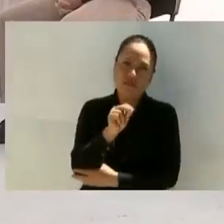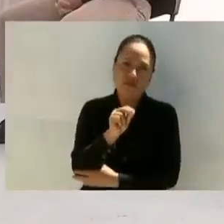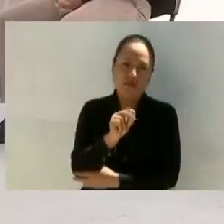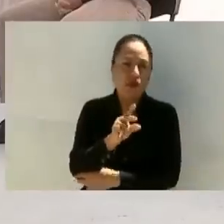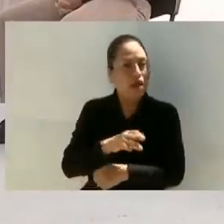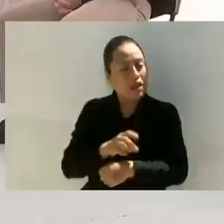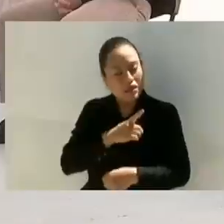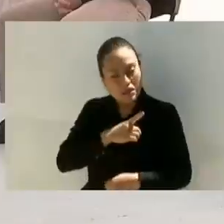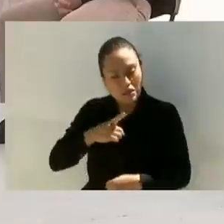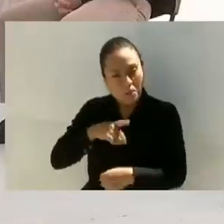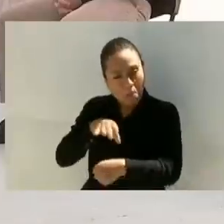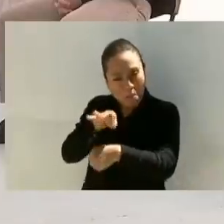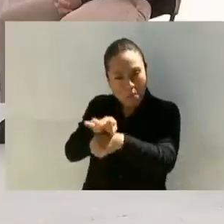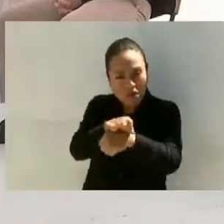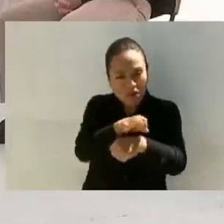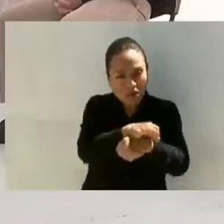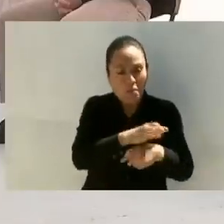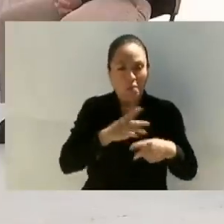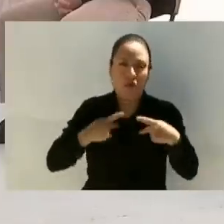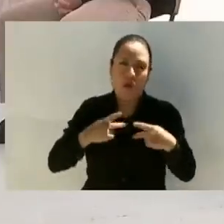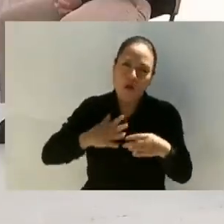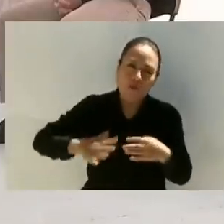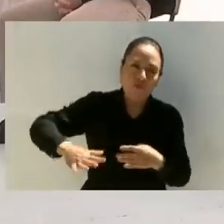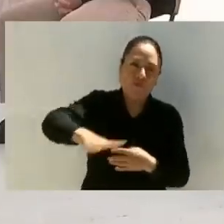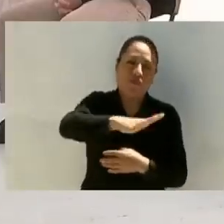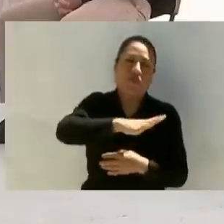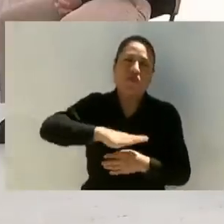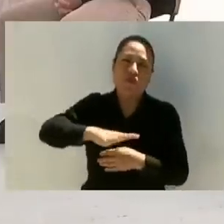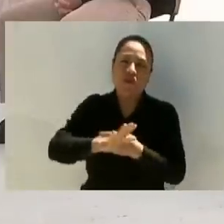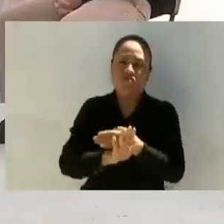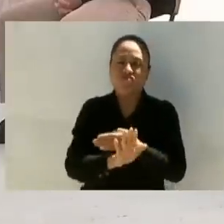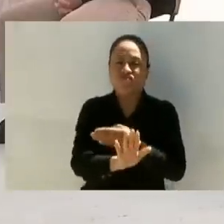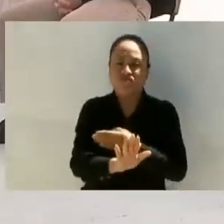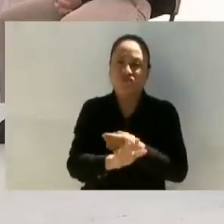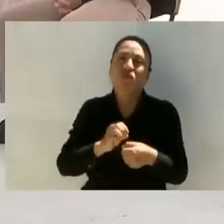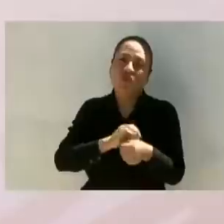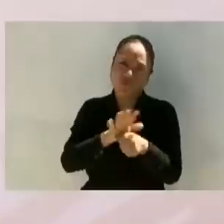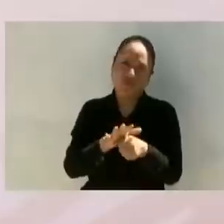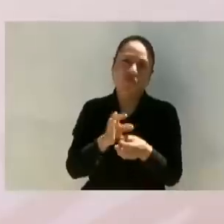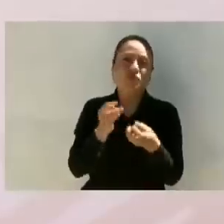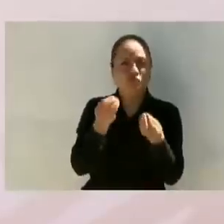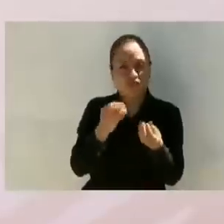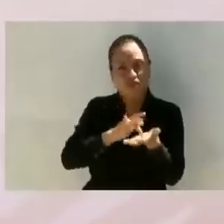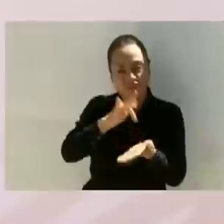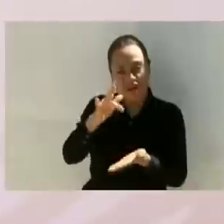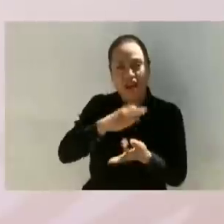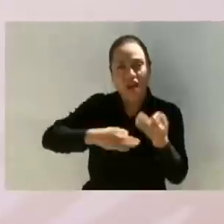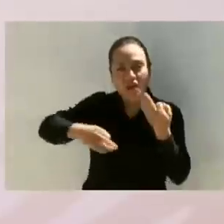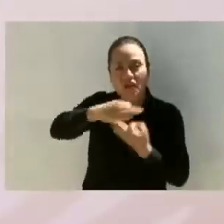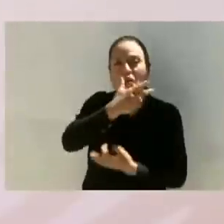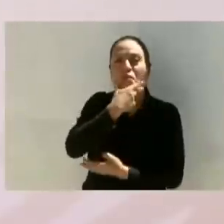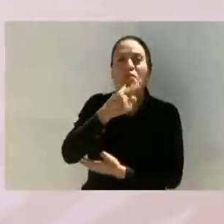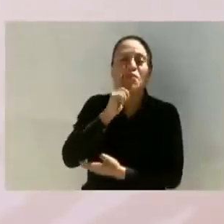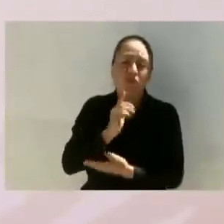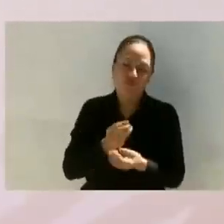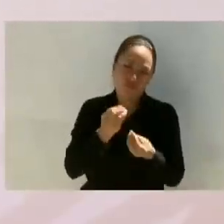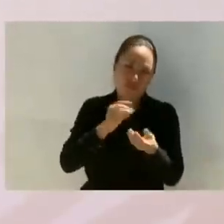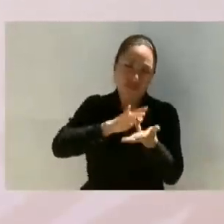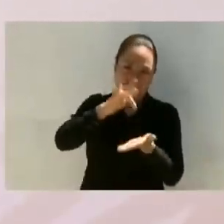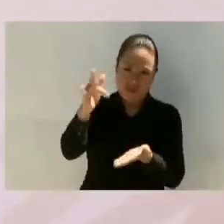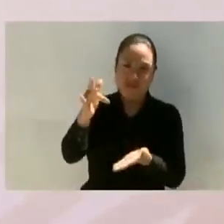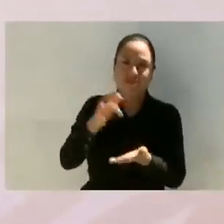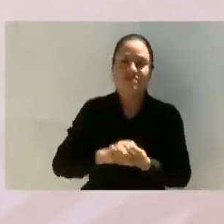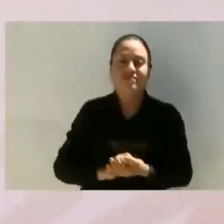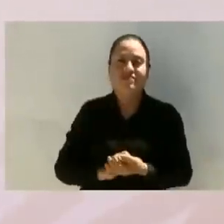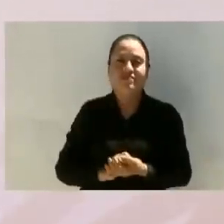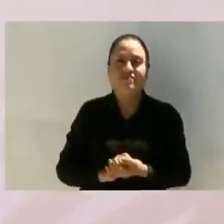de la pandemia del COVID. Muchas gracias de todo corazón a todas y a todos. Muchas gracias